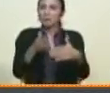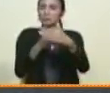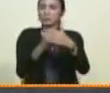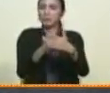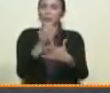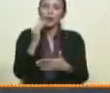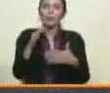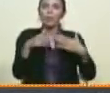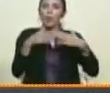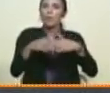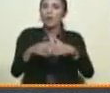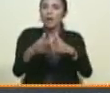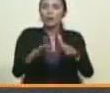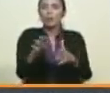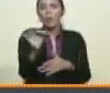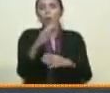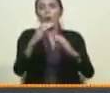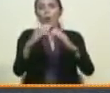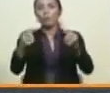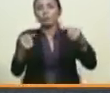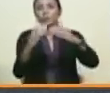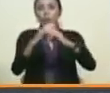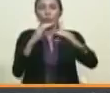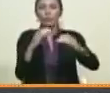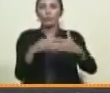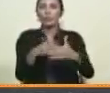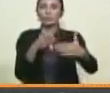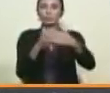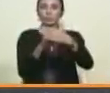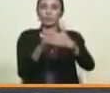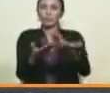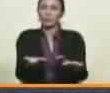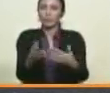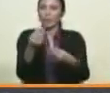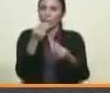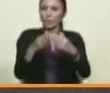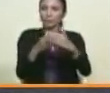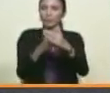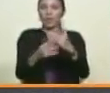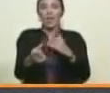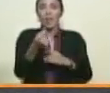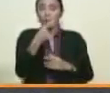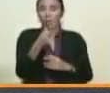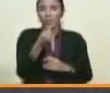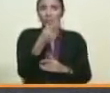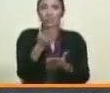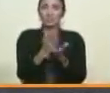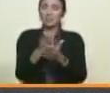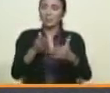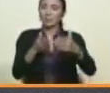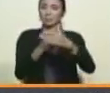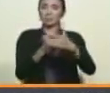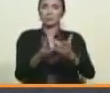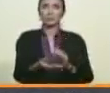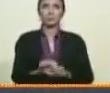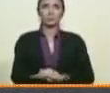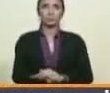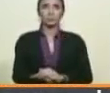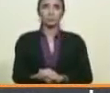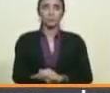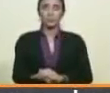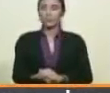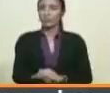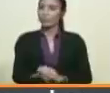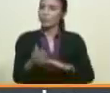importamos para complementar la necesidad del país porque tratan de detener los medicamentos porque tratan de detener los equipos